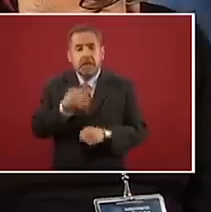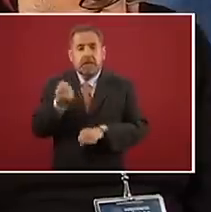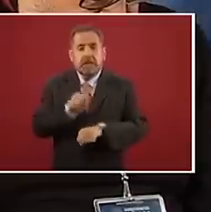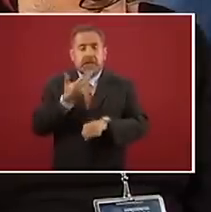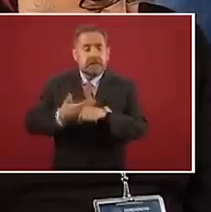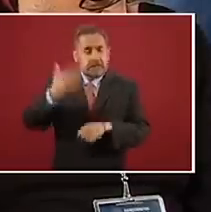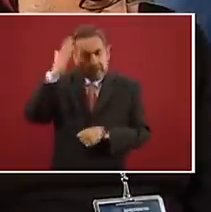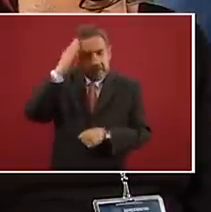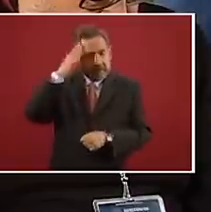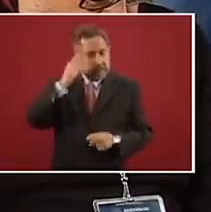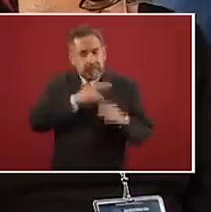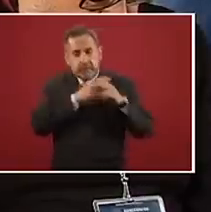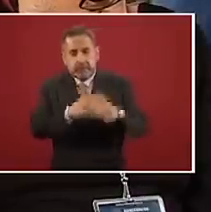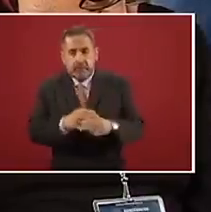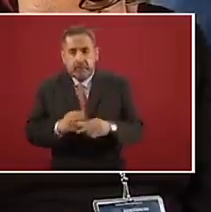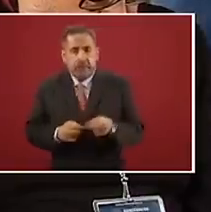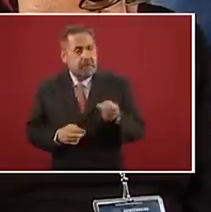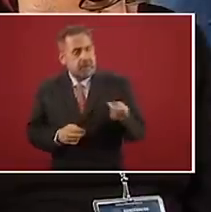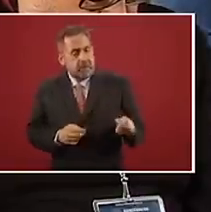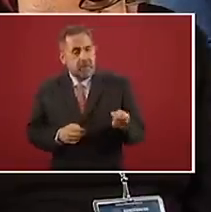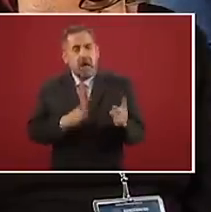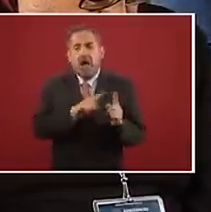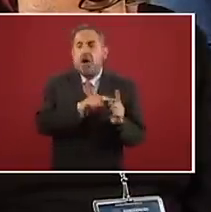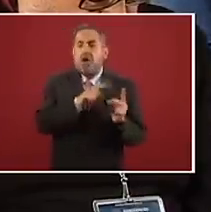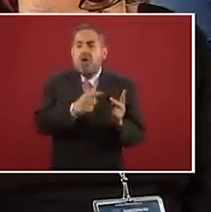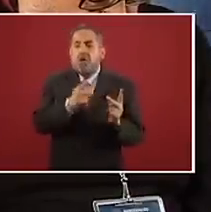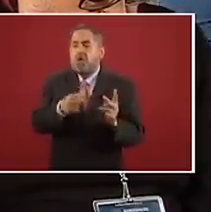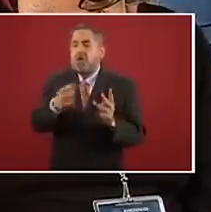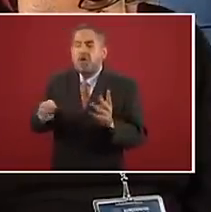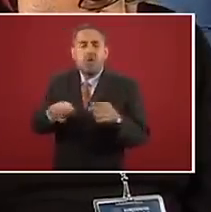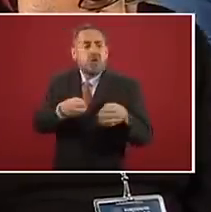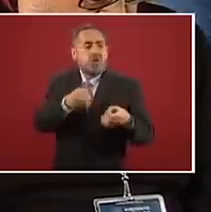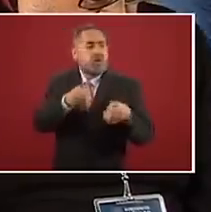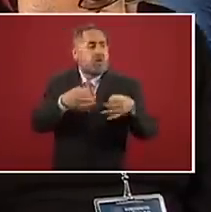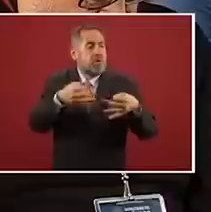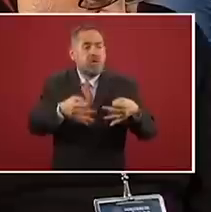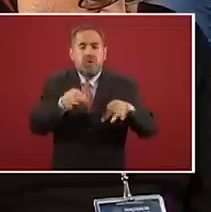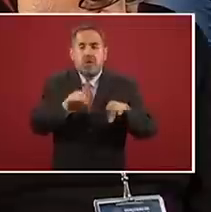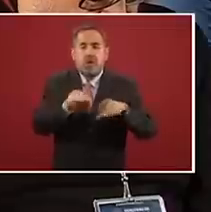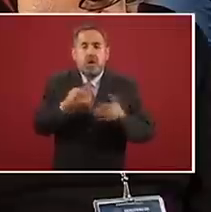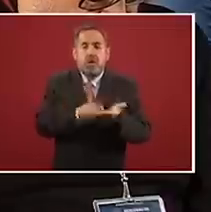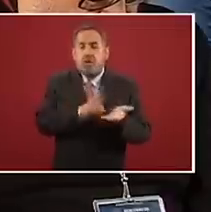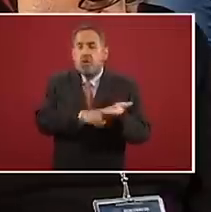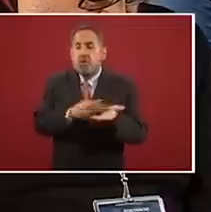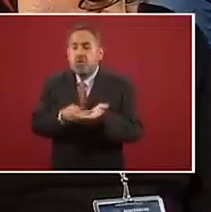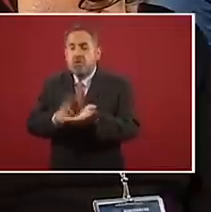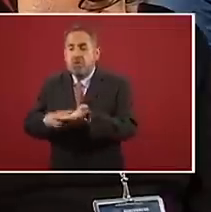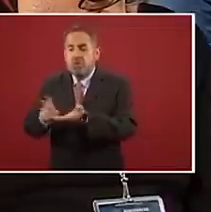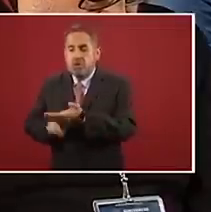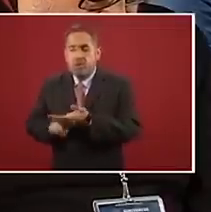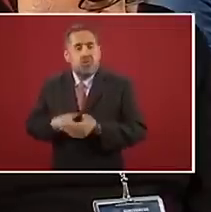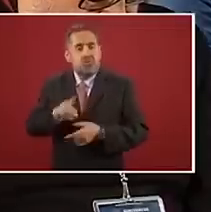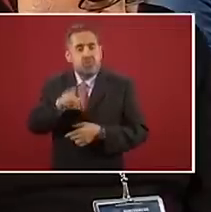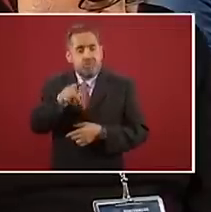y ya antes venía ocupando otras carteras, es decir, prácticamente nunca ha